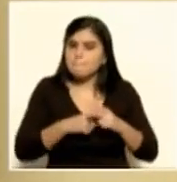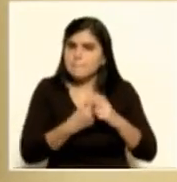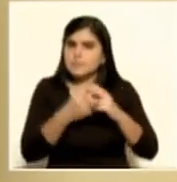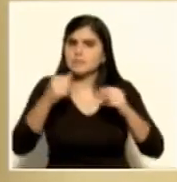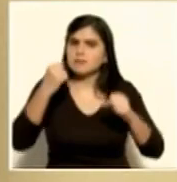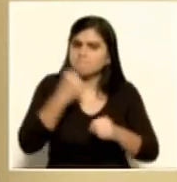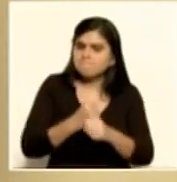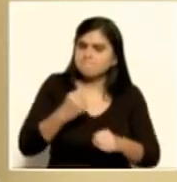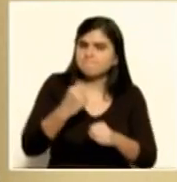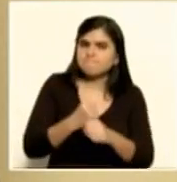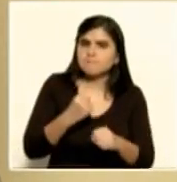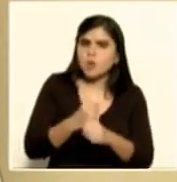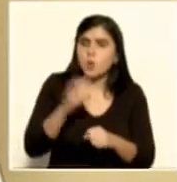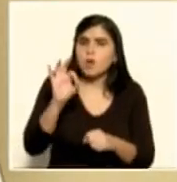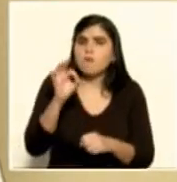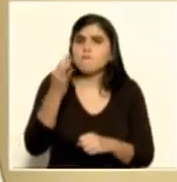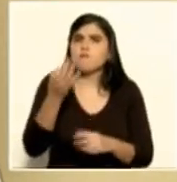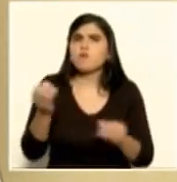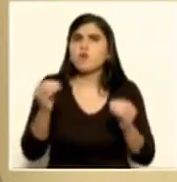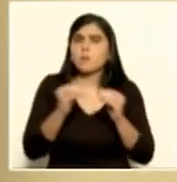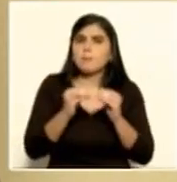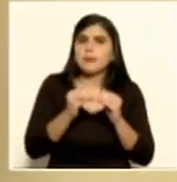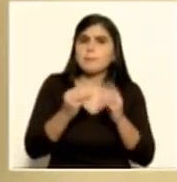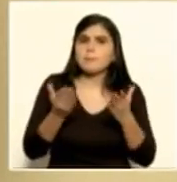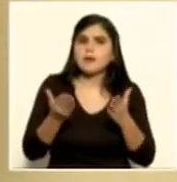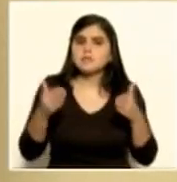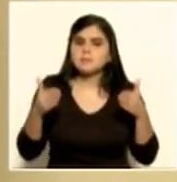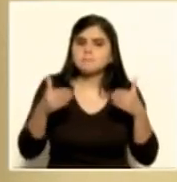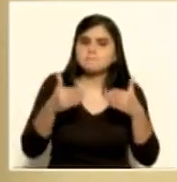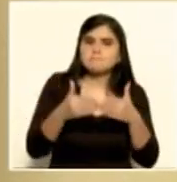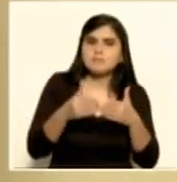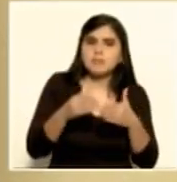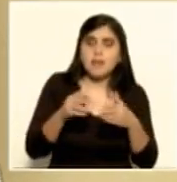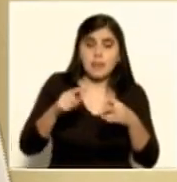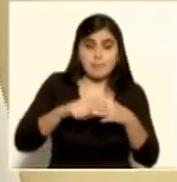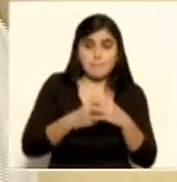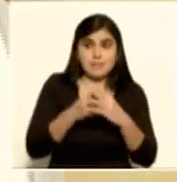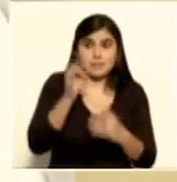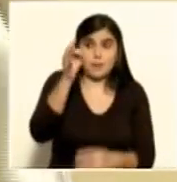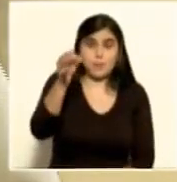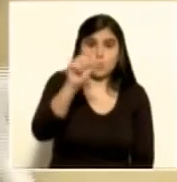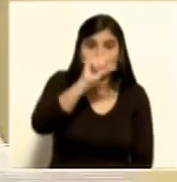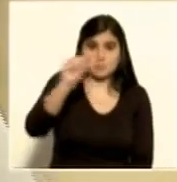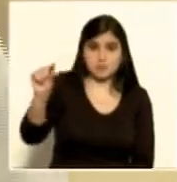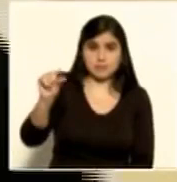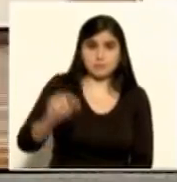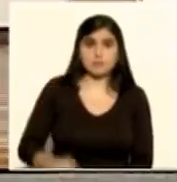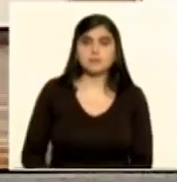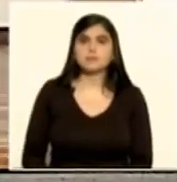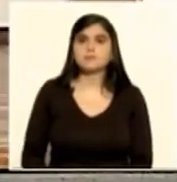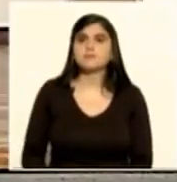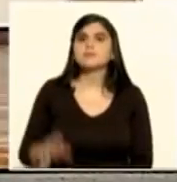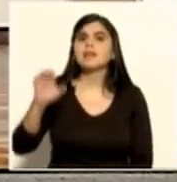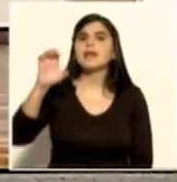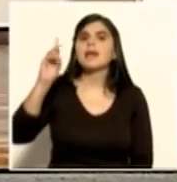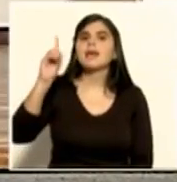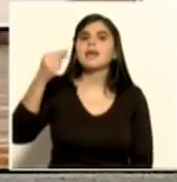manera más contundente a partir de la próxima semana. Don Edgar Fonseca